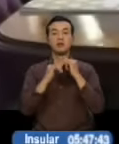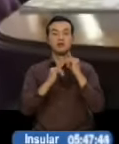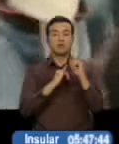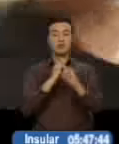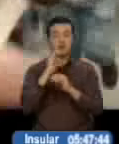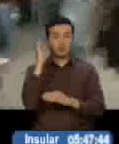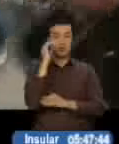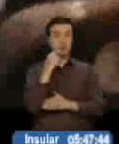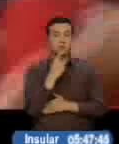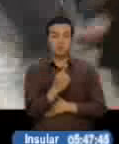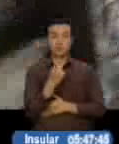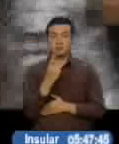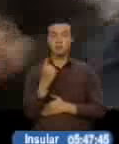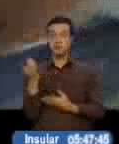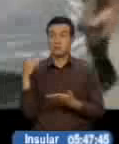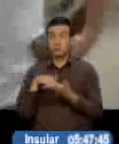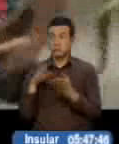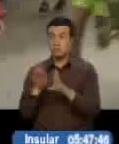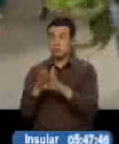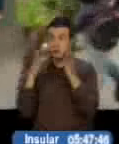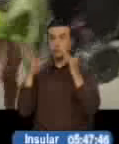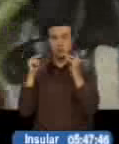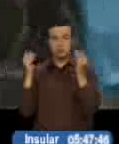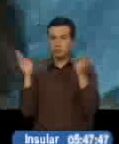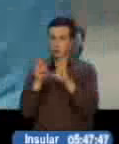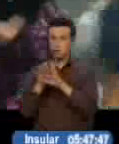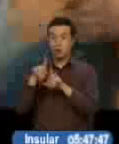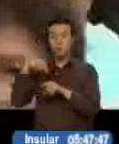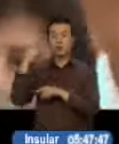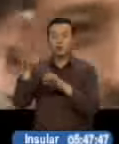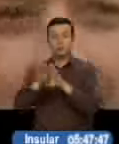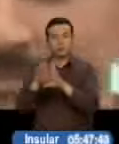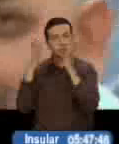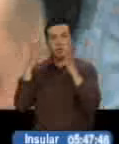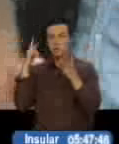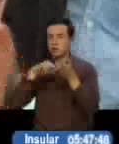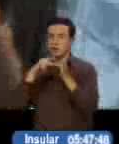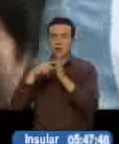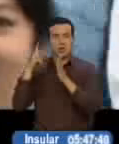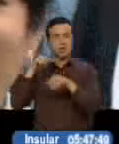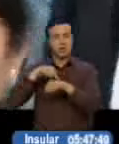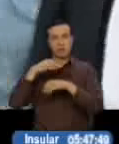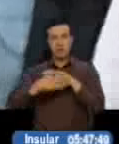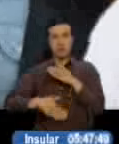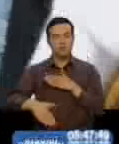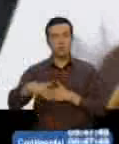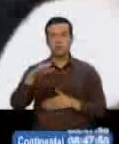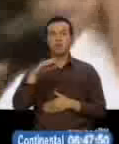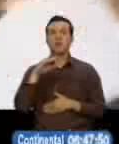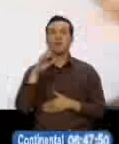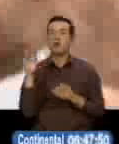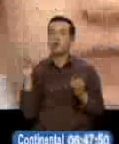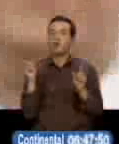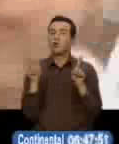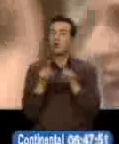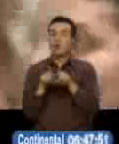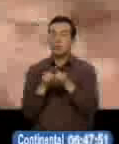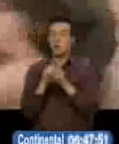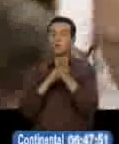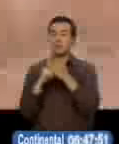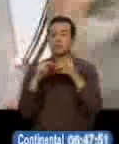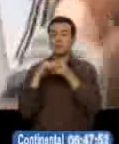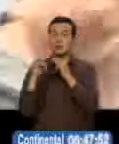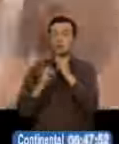Holguín anunció que no se abrirá la frontera porque la siguiente apertura debe ser definitiva. Holguín se reunirá con su homóloga venezolana